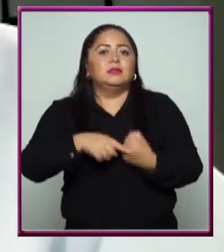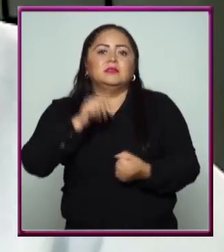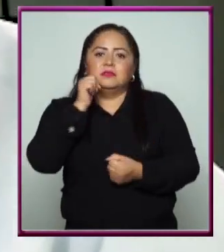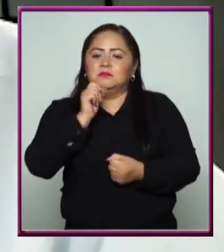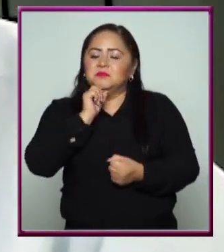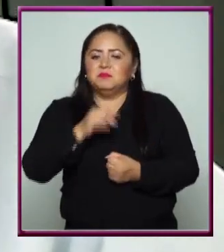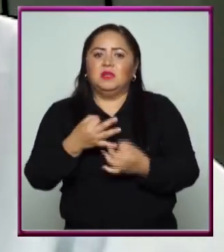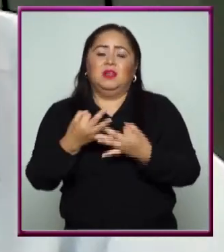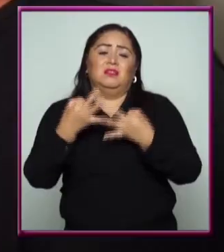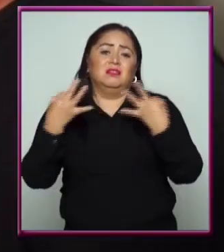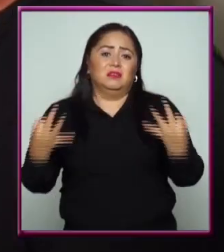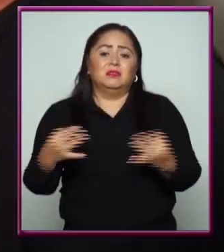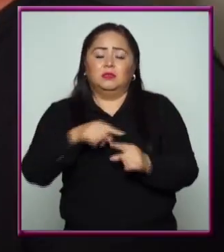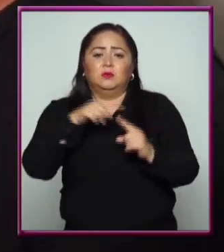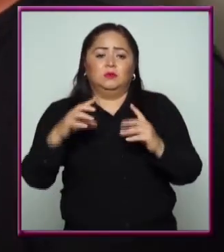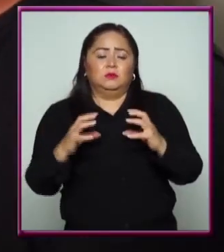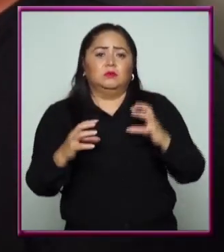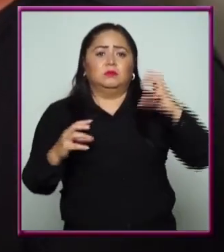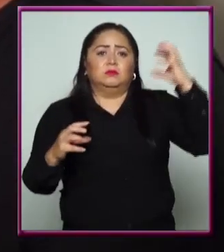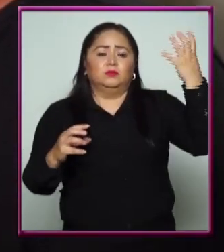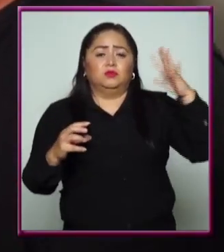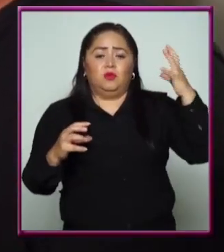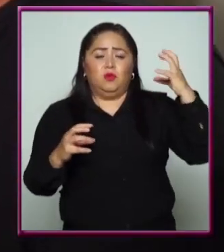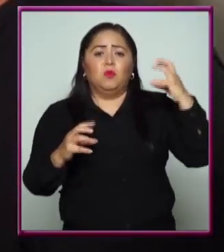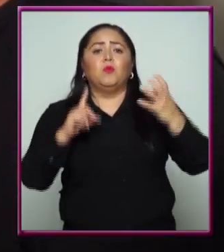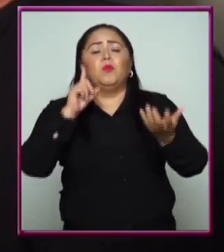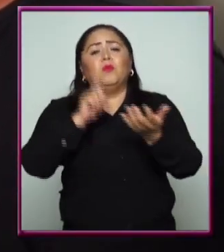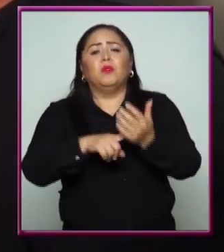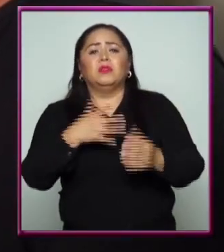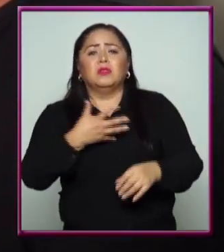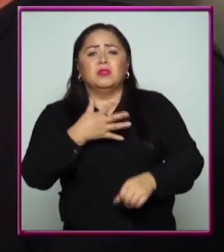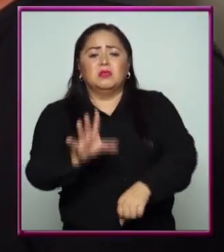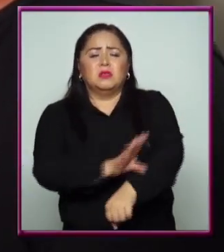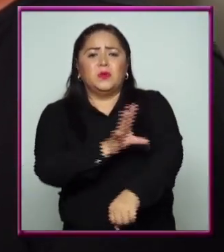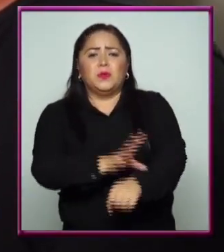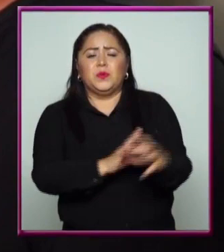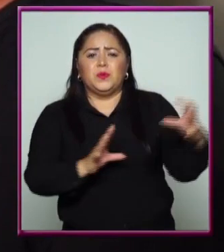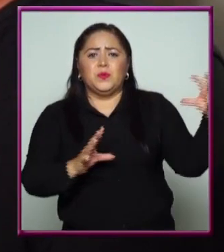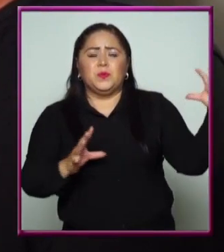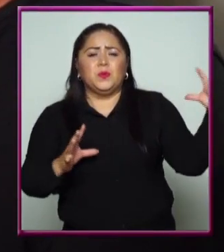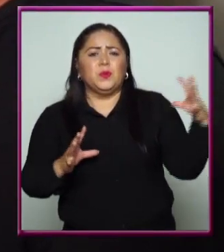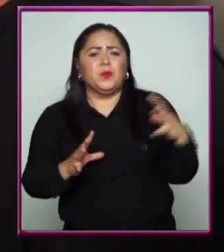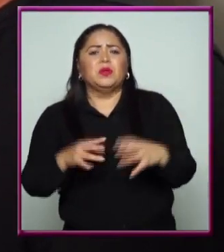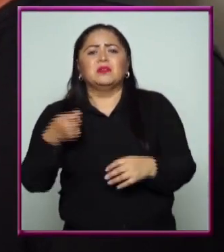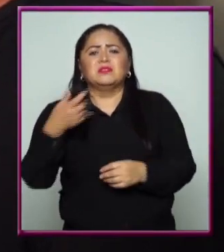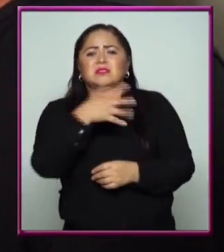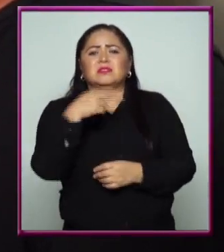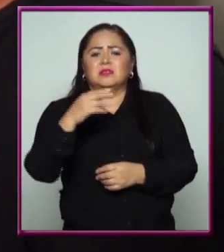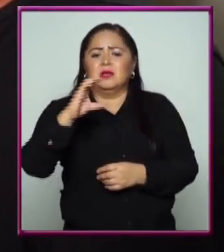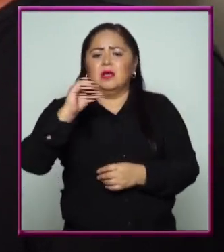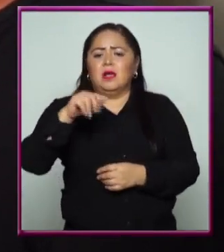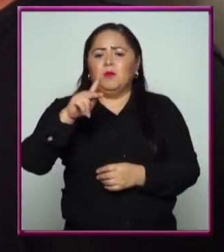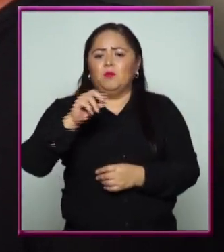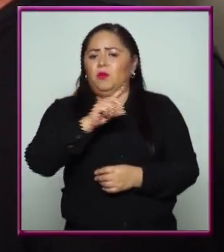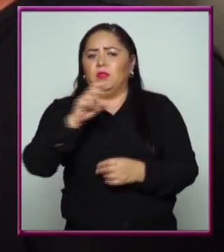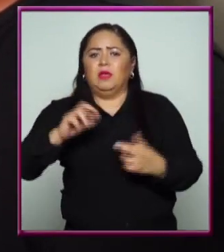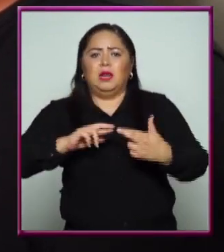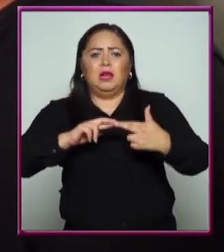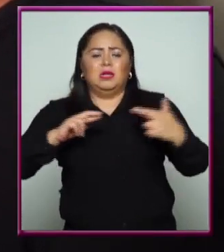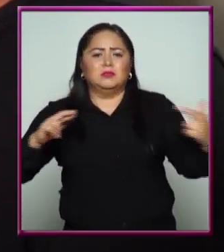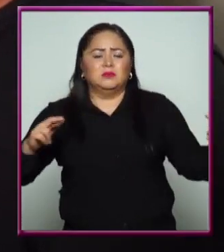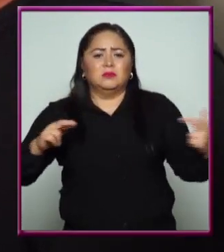afectan a la Tierra. Existe un campo fertilísimo hoy en día que se llama el campo de las